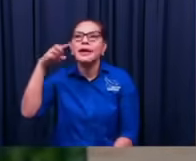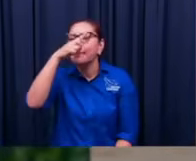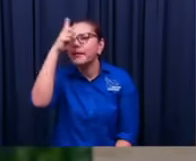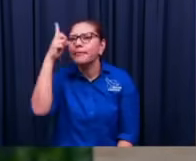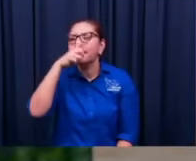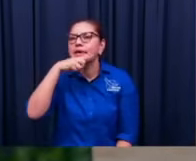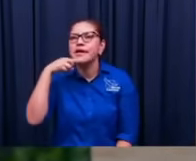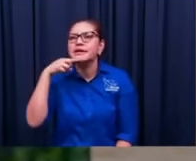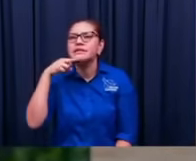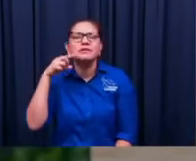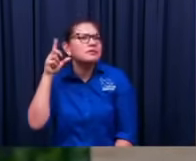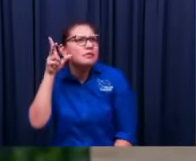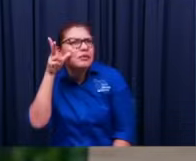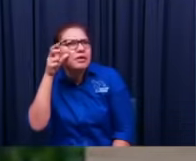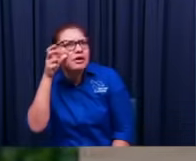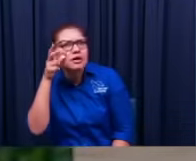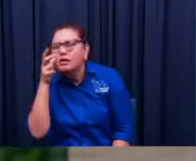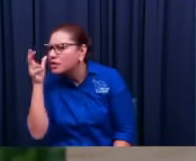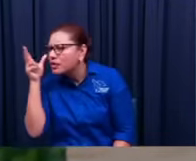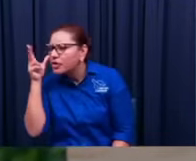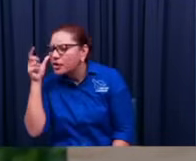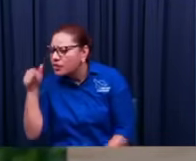dice.